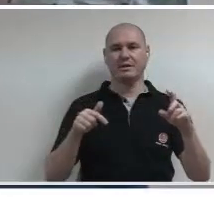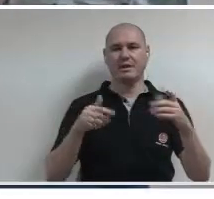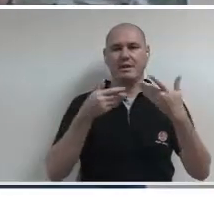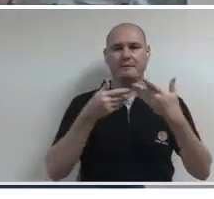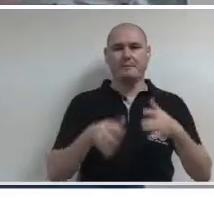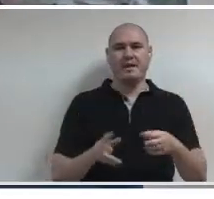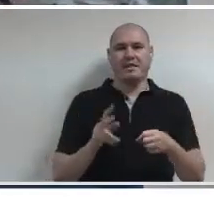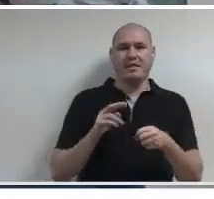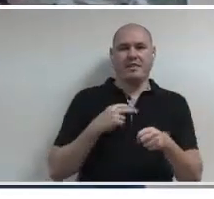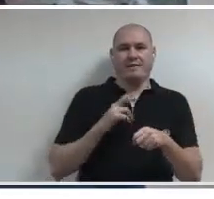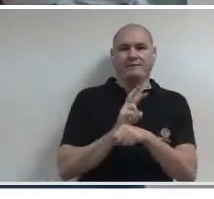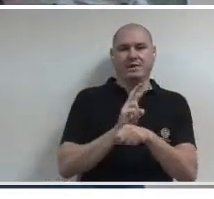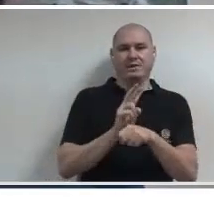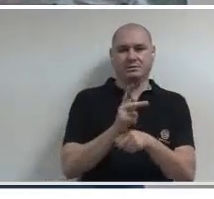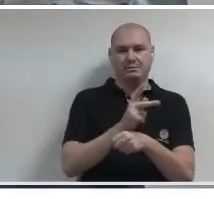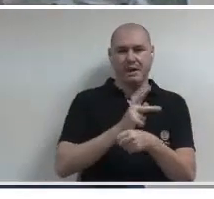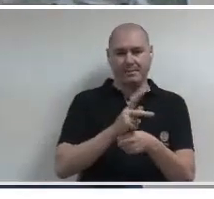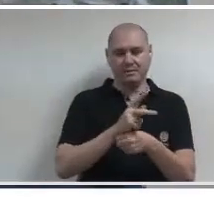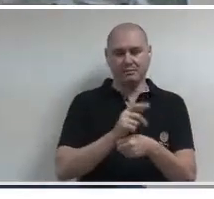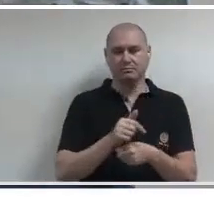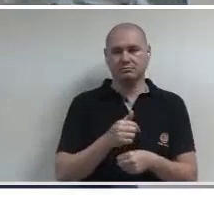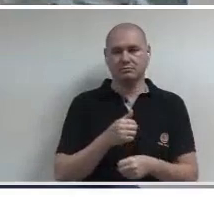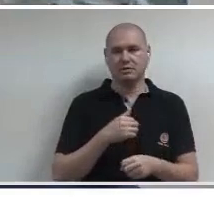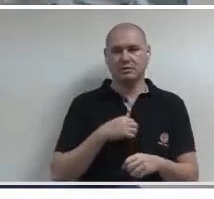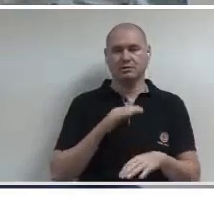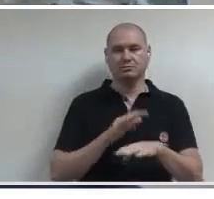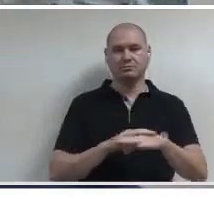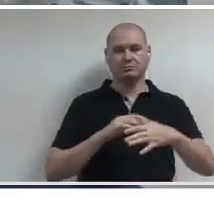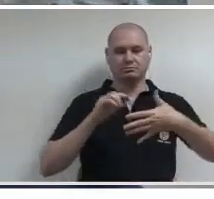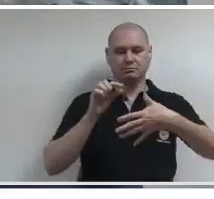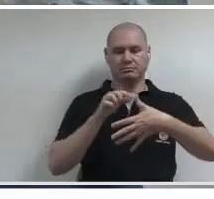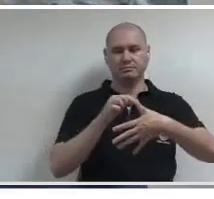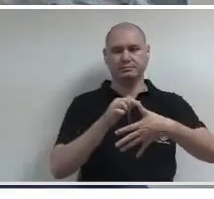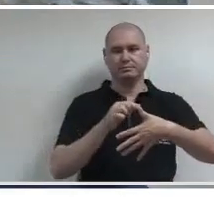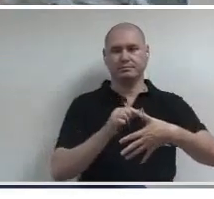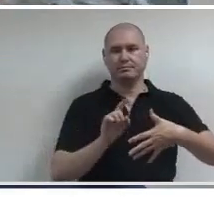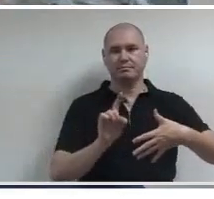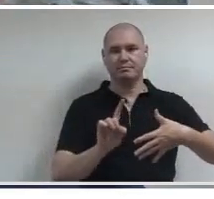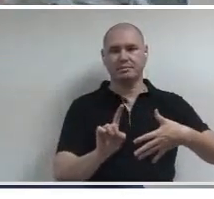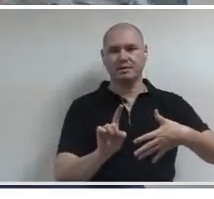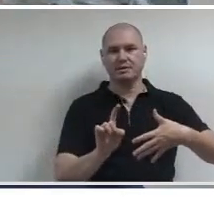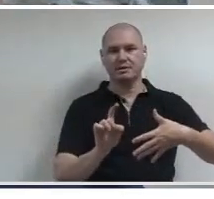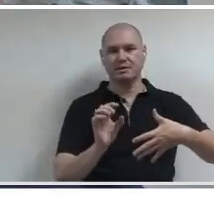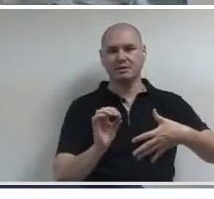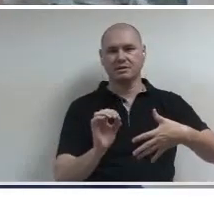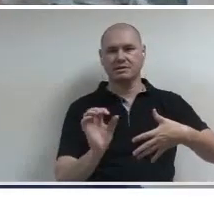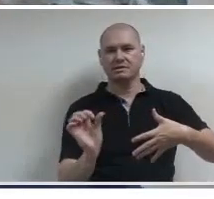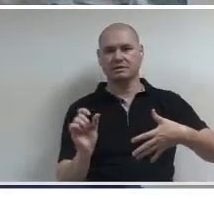Pérez de Investidura, Arge Guánico, Amón Beuseína, Baisha Pónico de Cuatía, Pea. Acción número